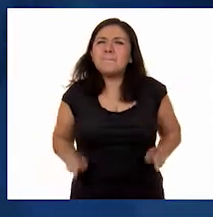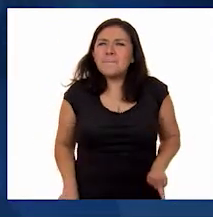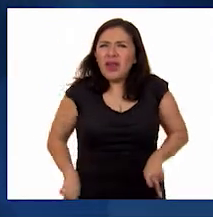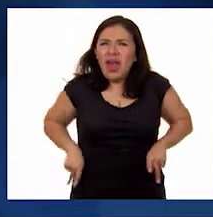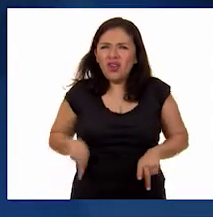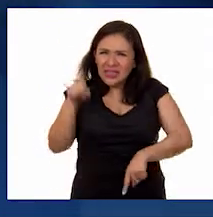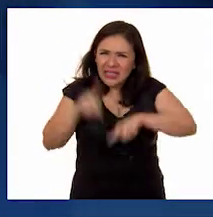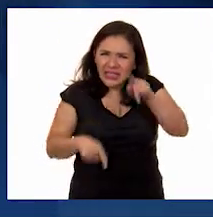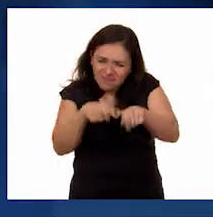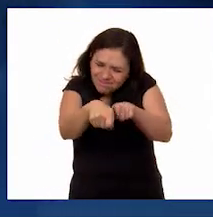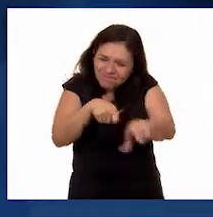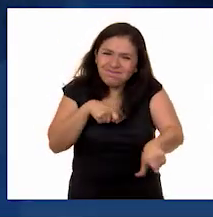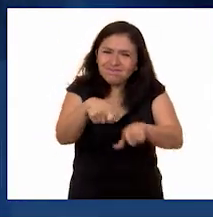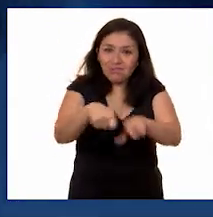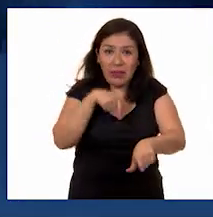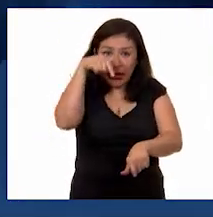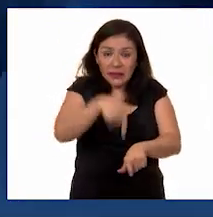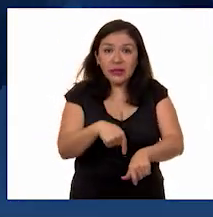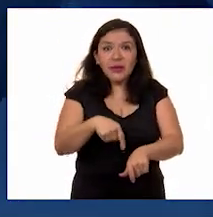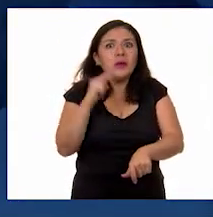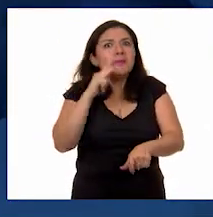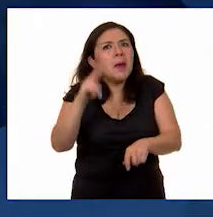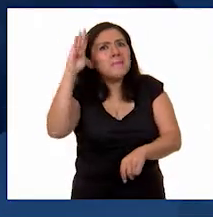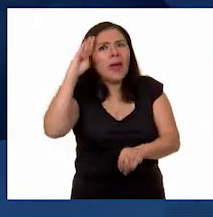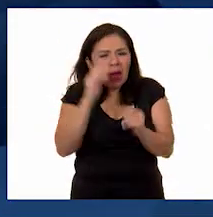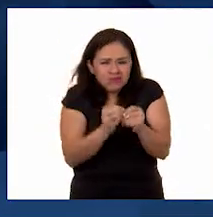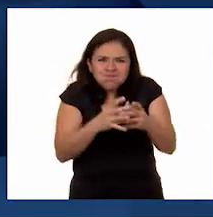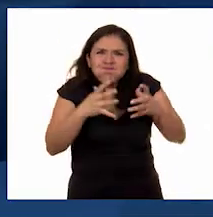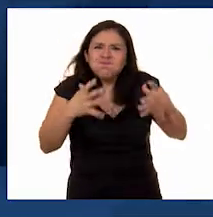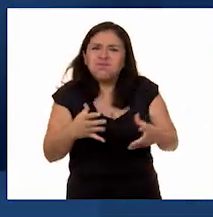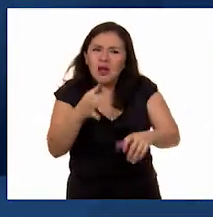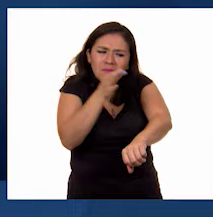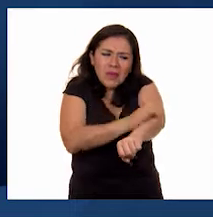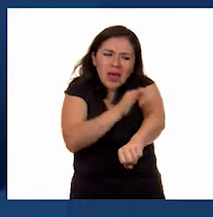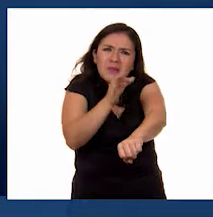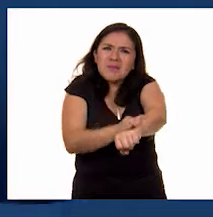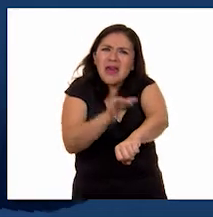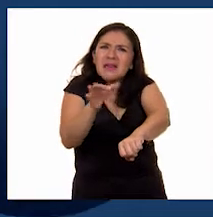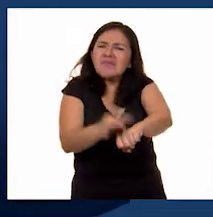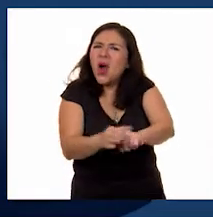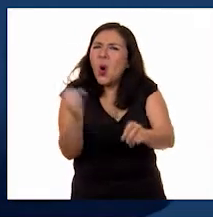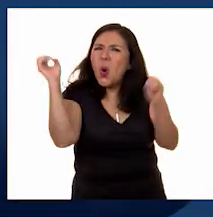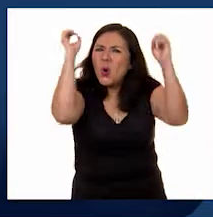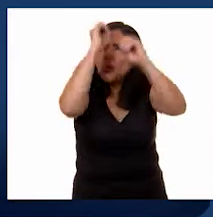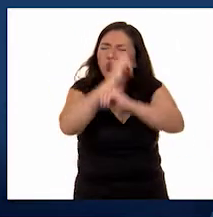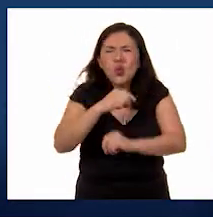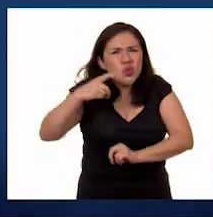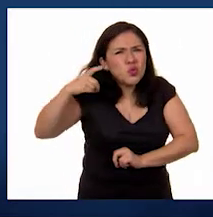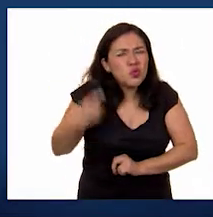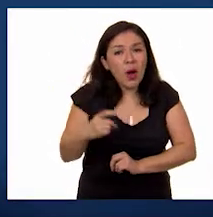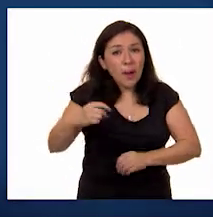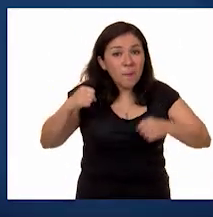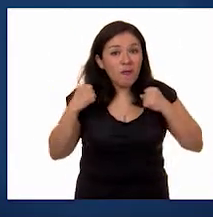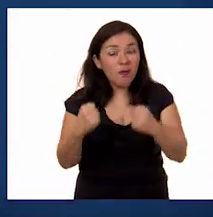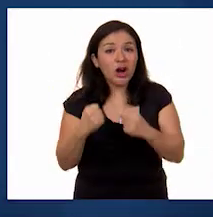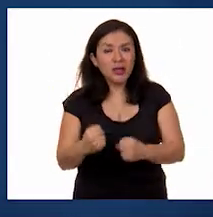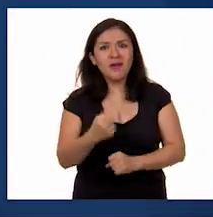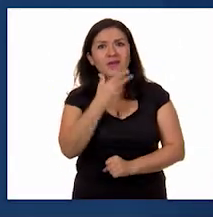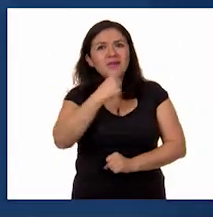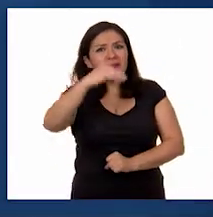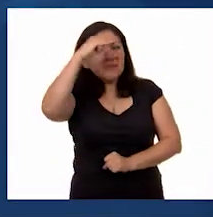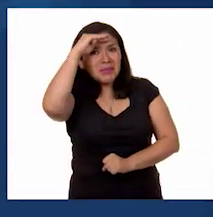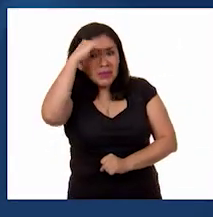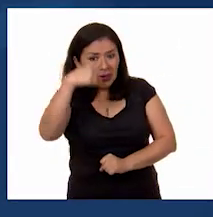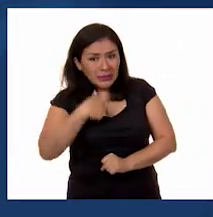cuchillo. El bajo vientre desbordó hinchado, con grandes manchas lívidas y terriblemente doloroso. El hombre pensó que no